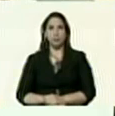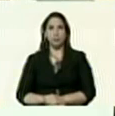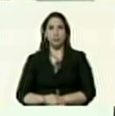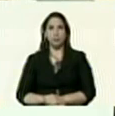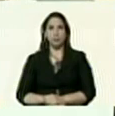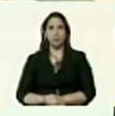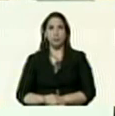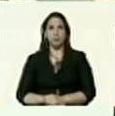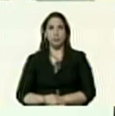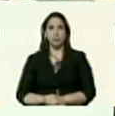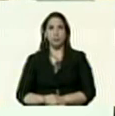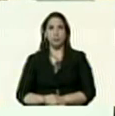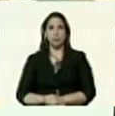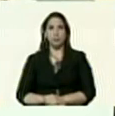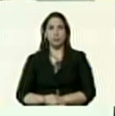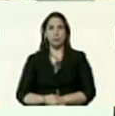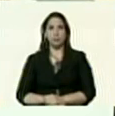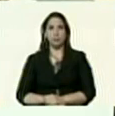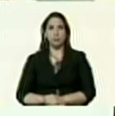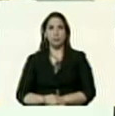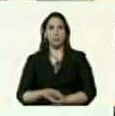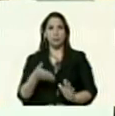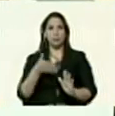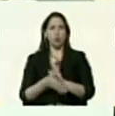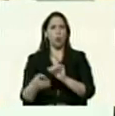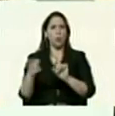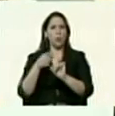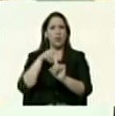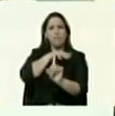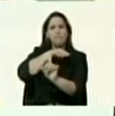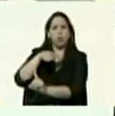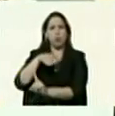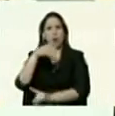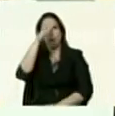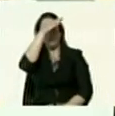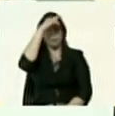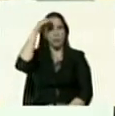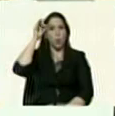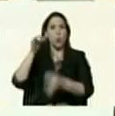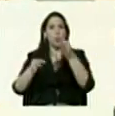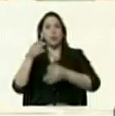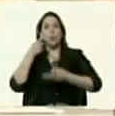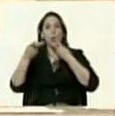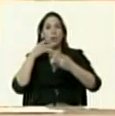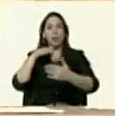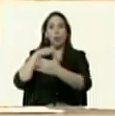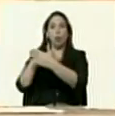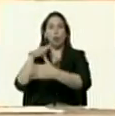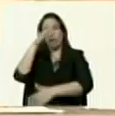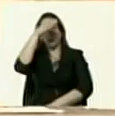Correcto. Sobre el impeachment, que es el juicio político contra Donald Trump,